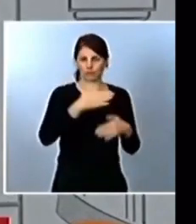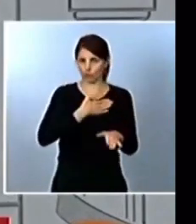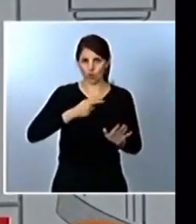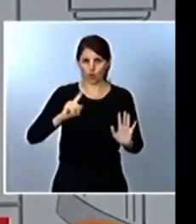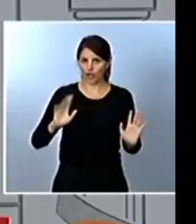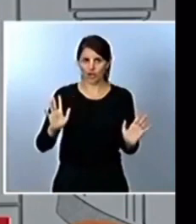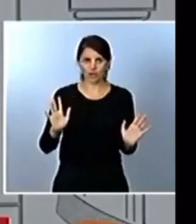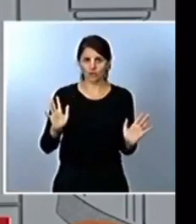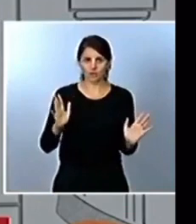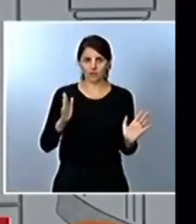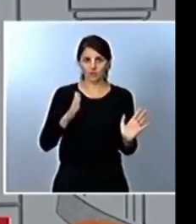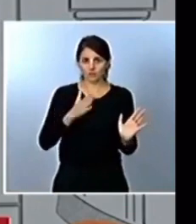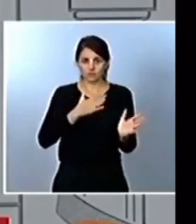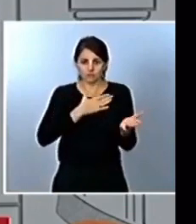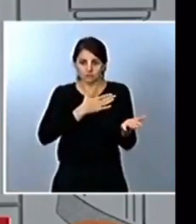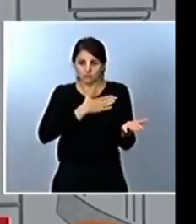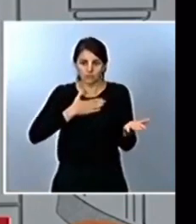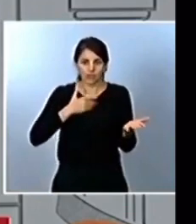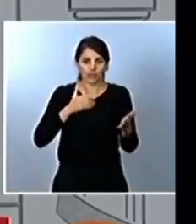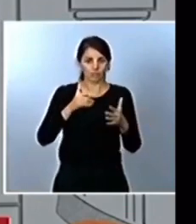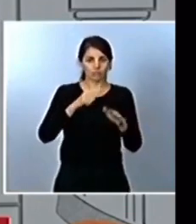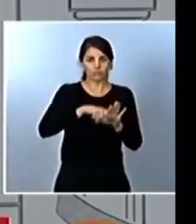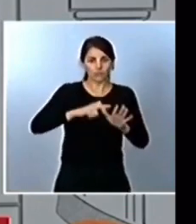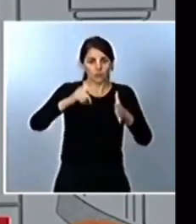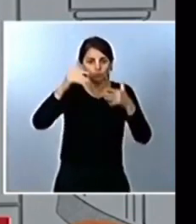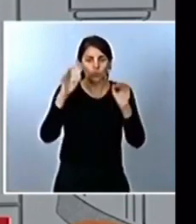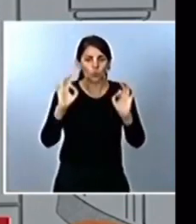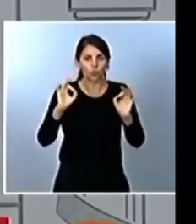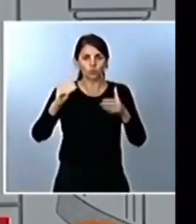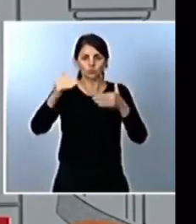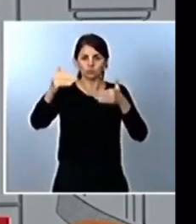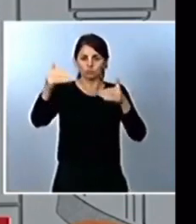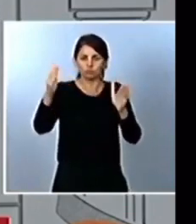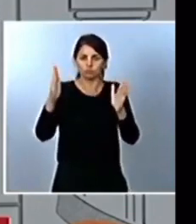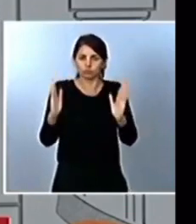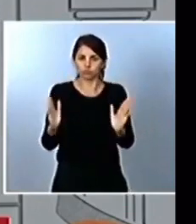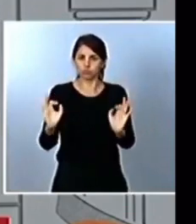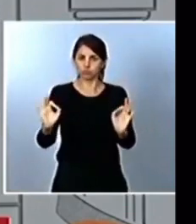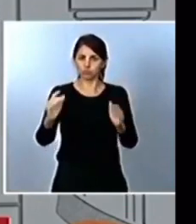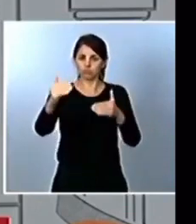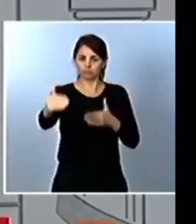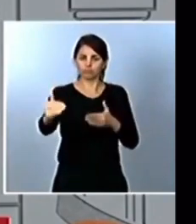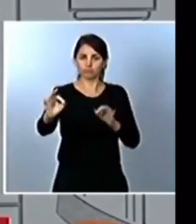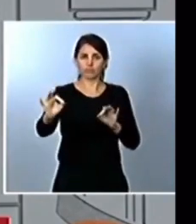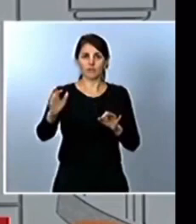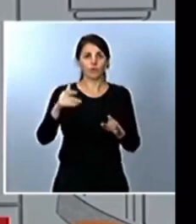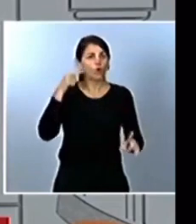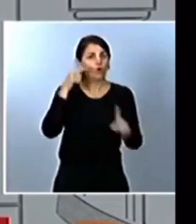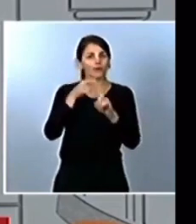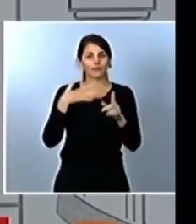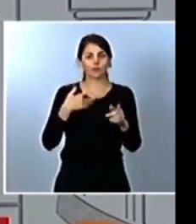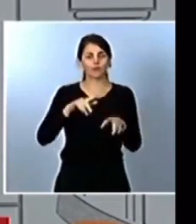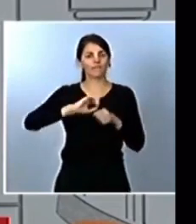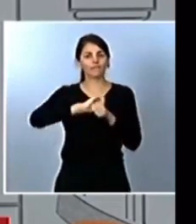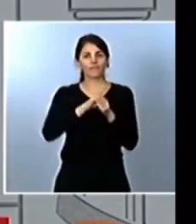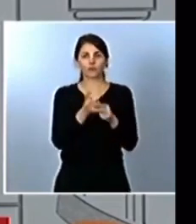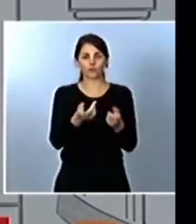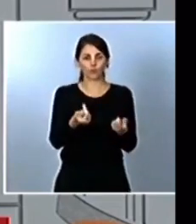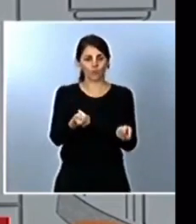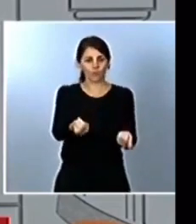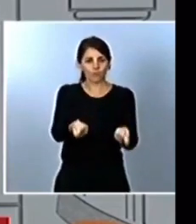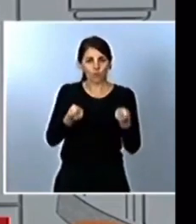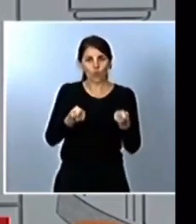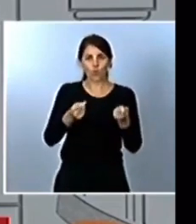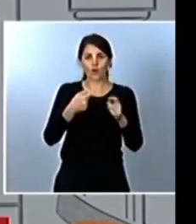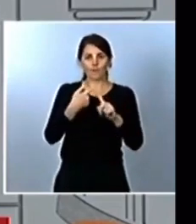mejor herramienta, como ha demostrado la primera ola, de contener al virus, de, digamos, reducir al máximo la propagación